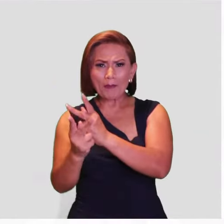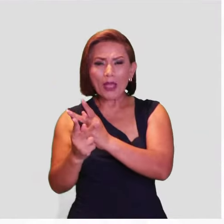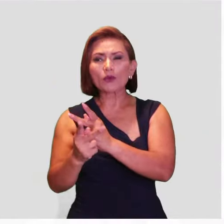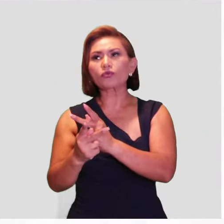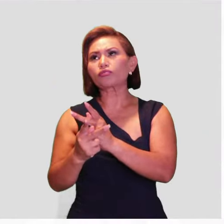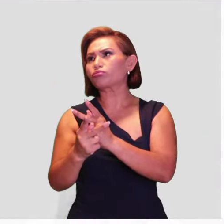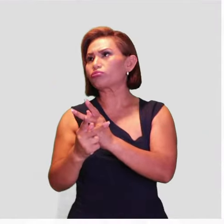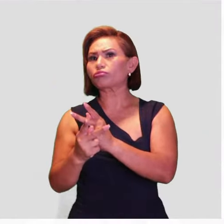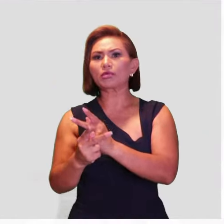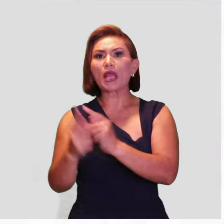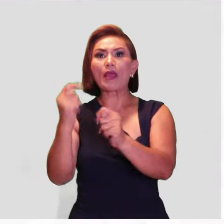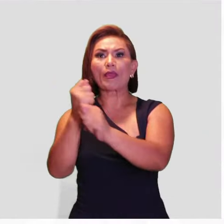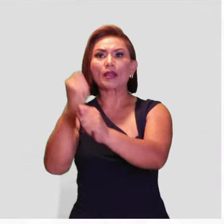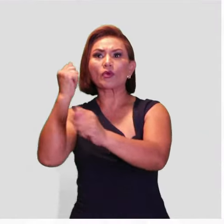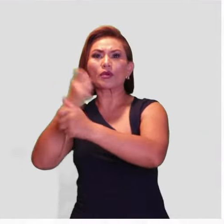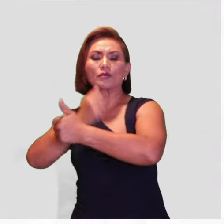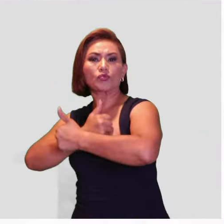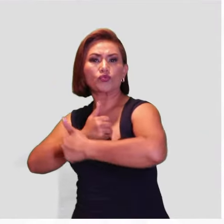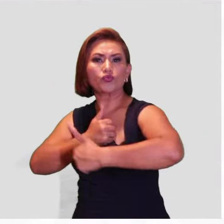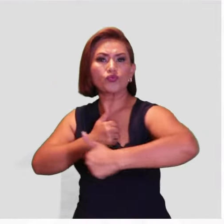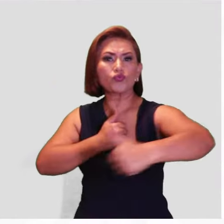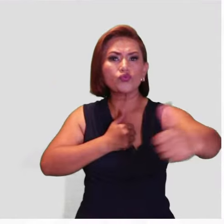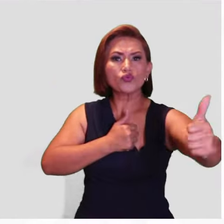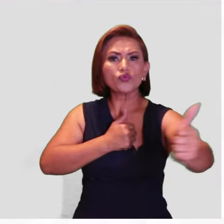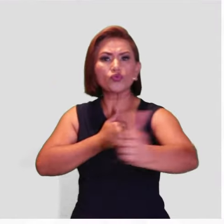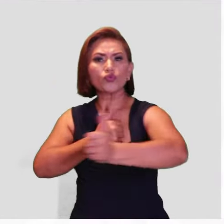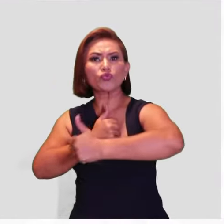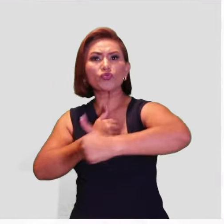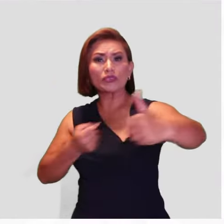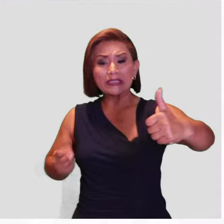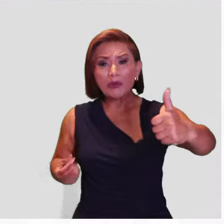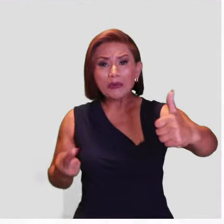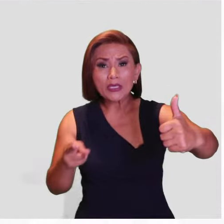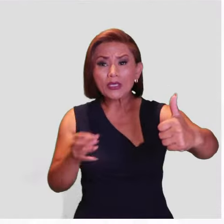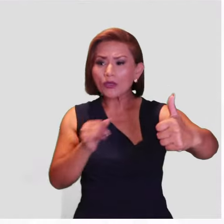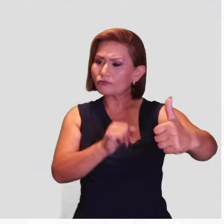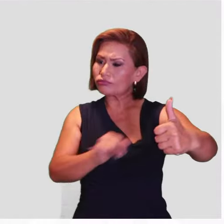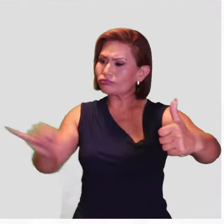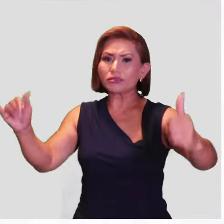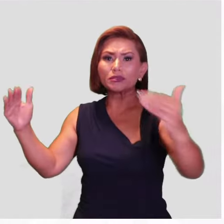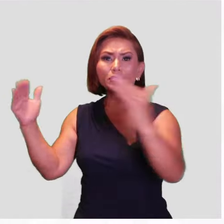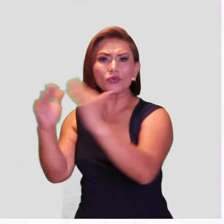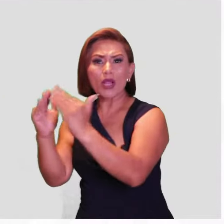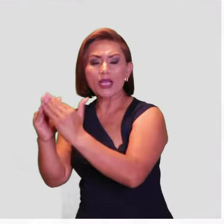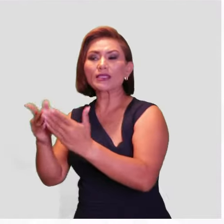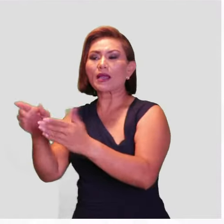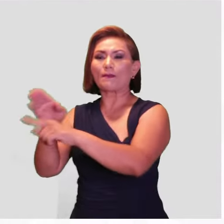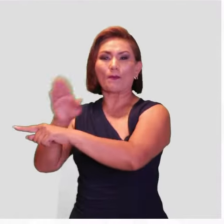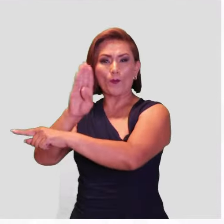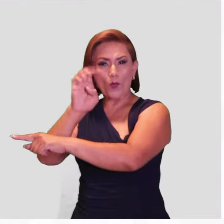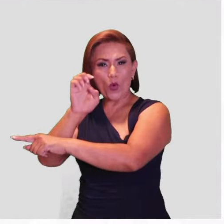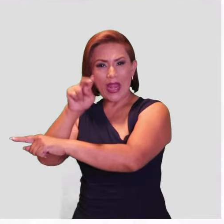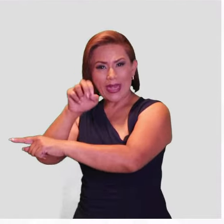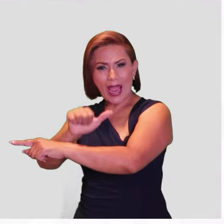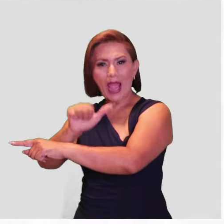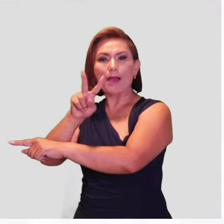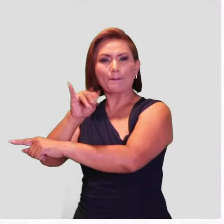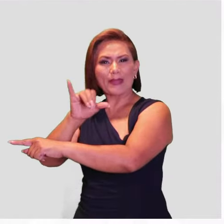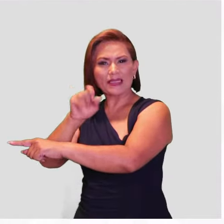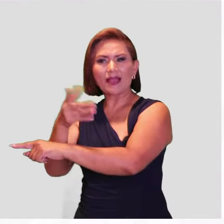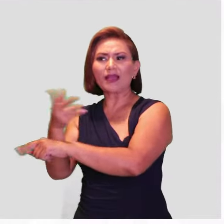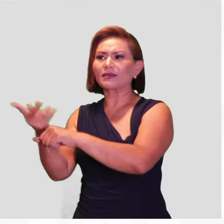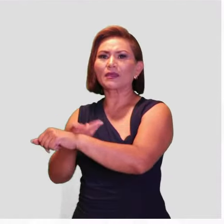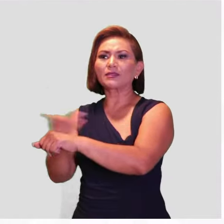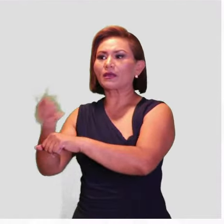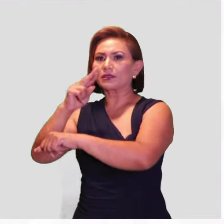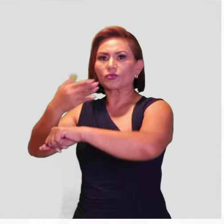transportar hasta San Juan del Río para poder seguir estudiando. Las comunidades como Buenavista, ellos se han hecho cargo